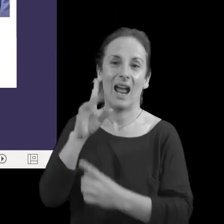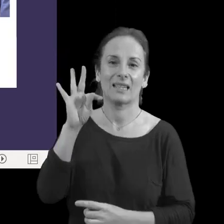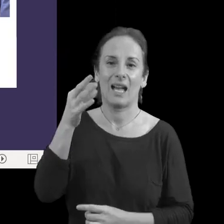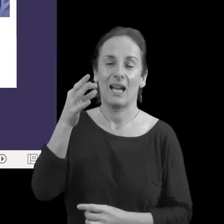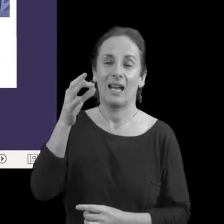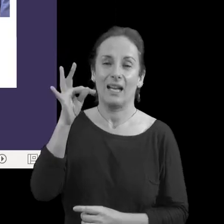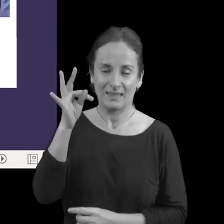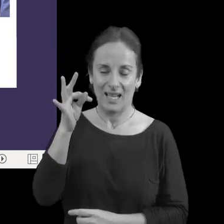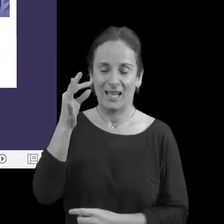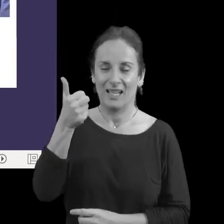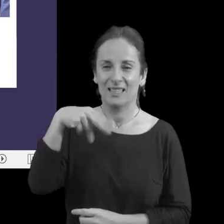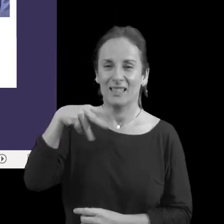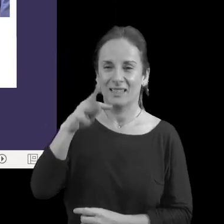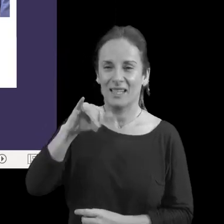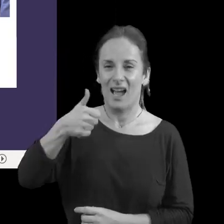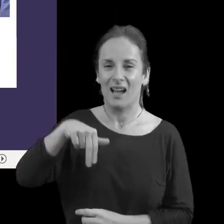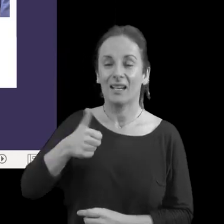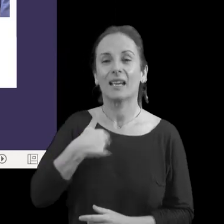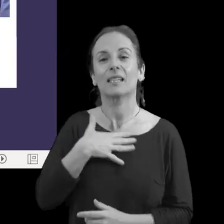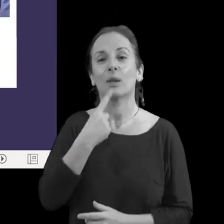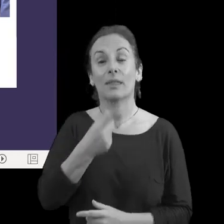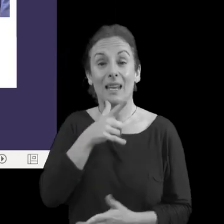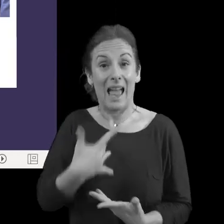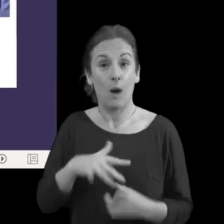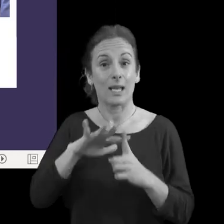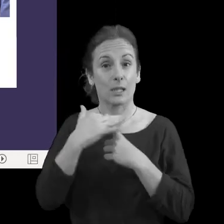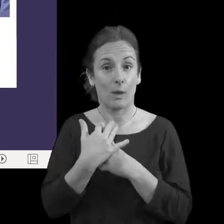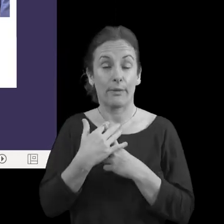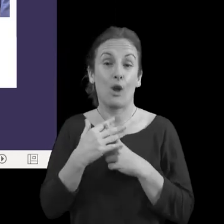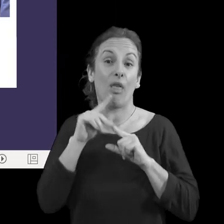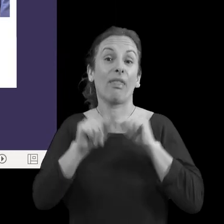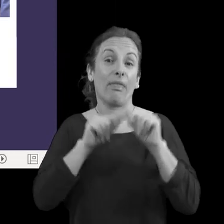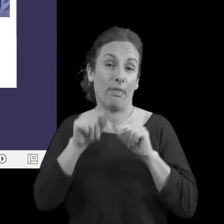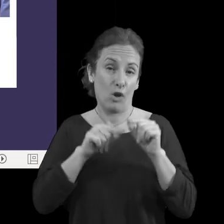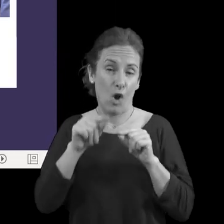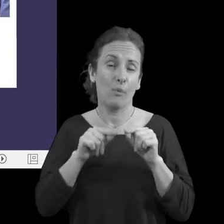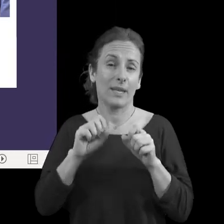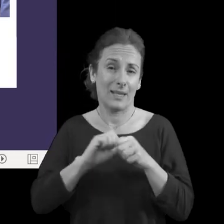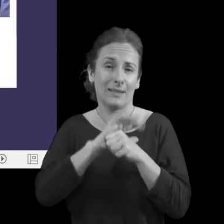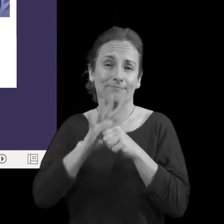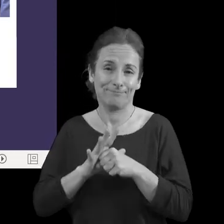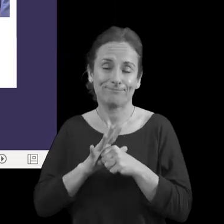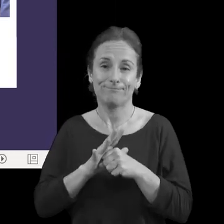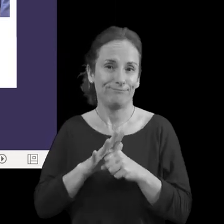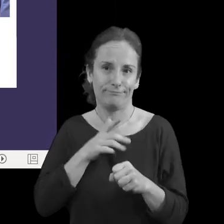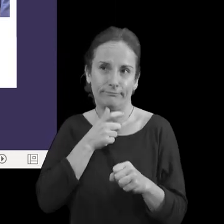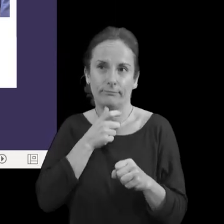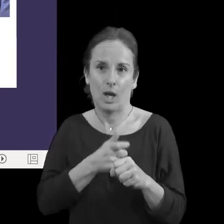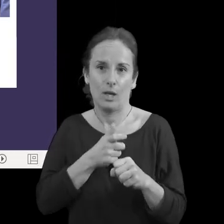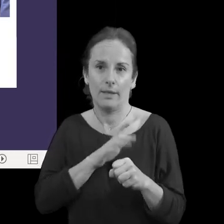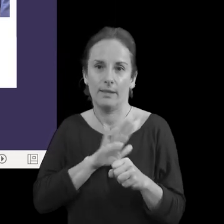quería decir que precisamente la situación actual, el COVID, ¿no? Este 19 dichoso, ¿no? Nos está